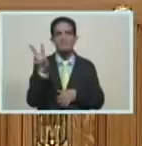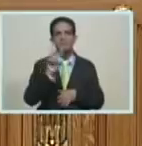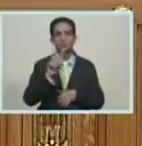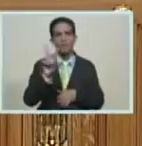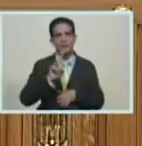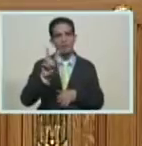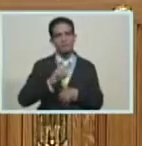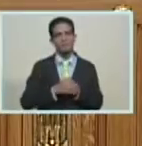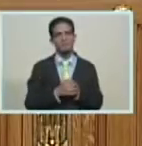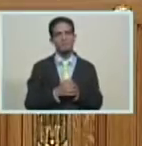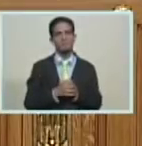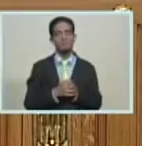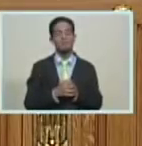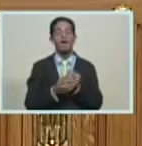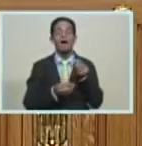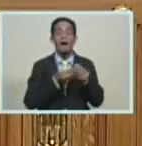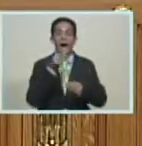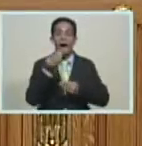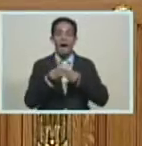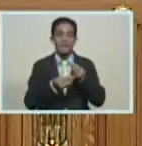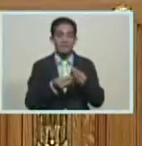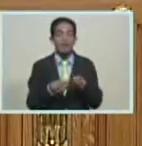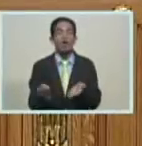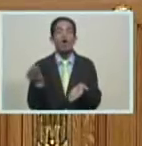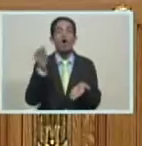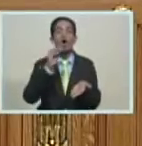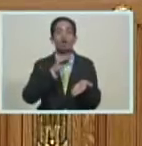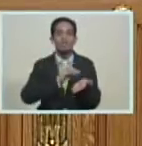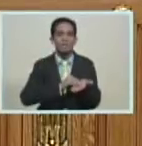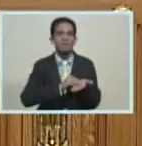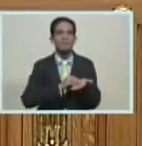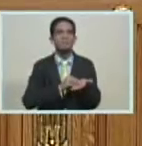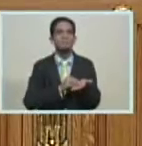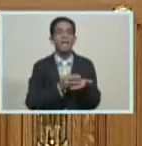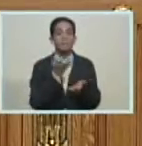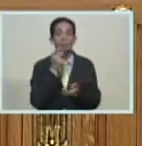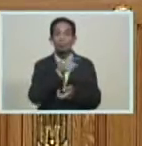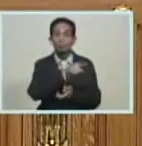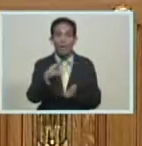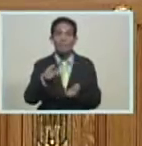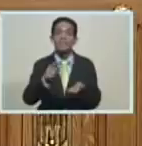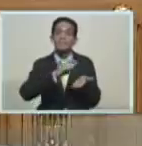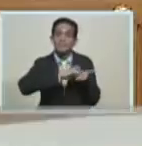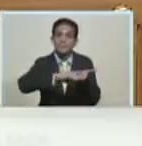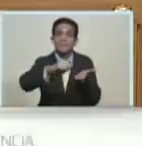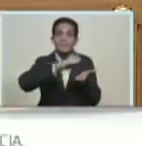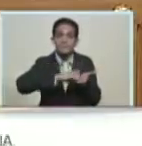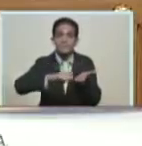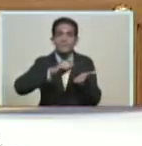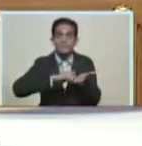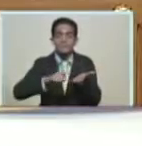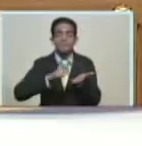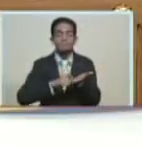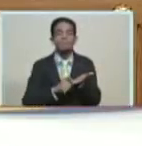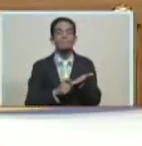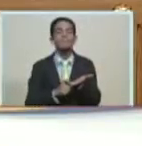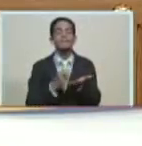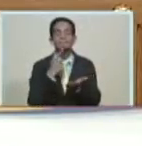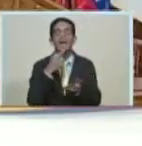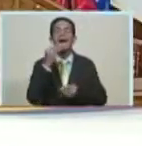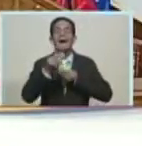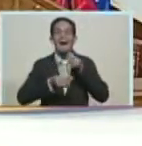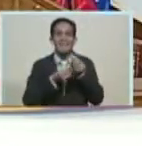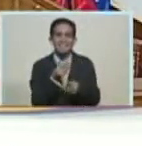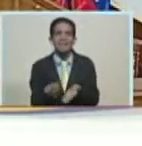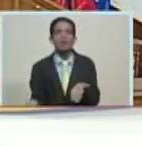para hacer de nuevo el sistema de distribución. Tomen nota. Hacer de nuevo, dije,